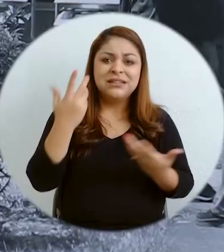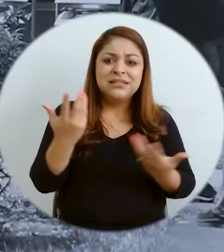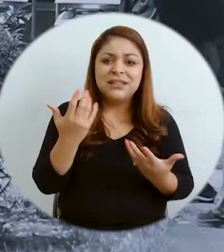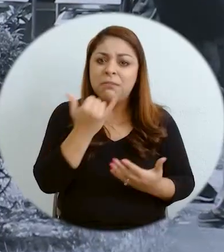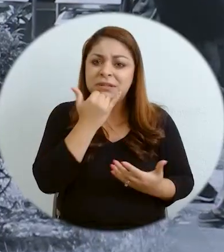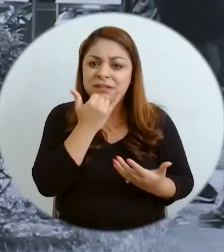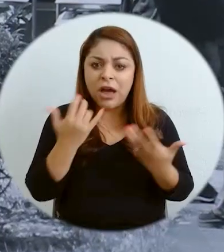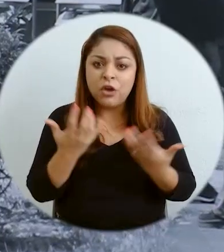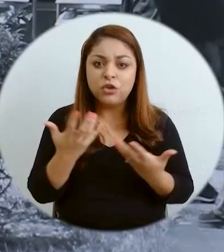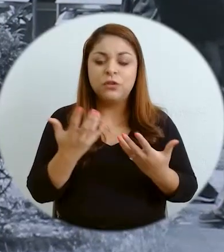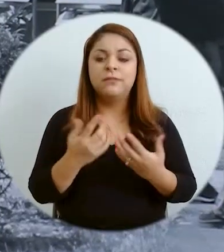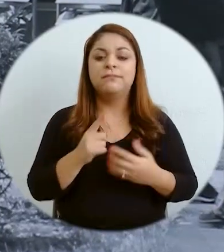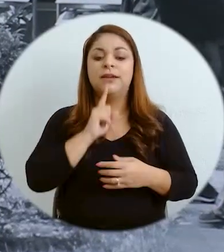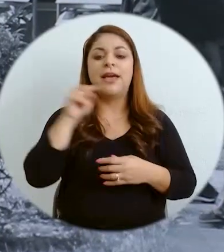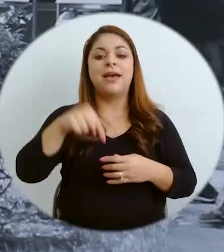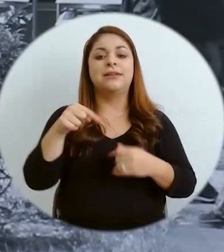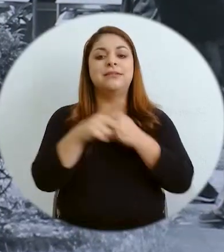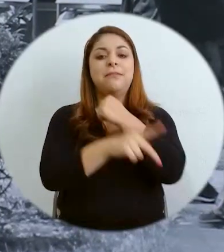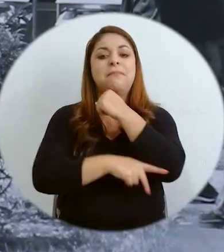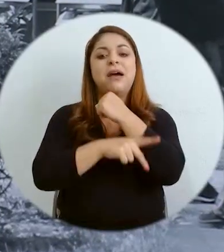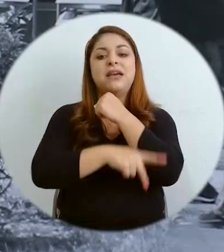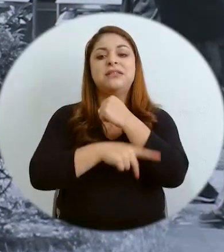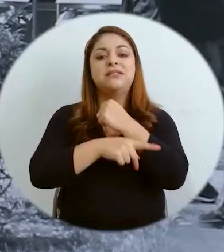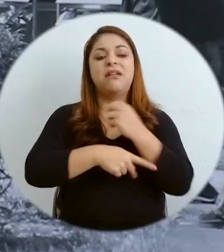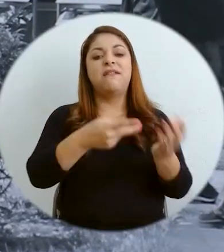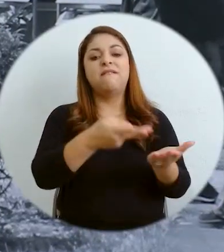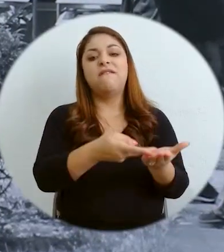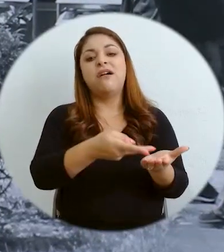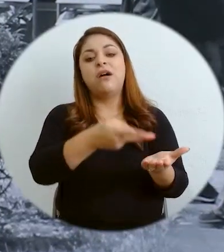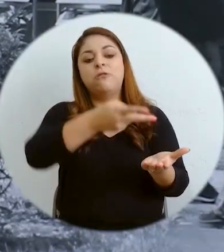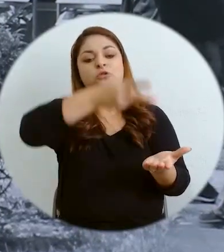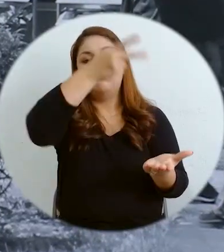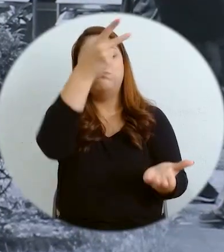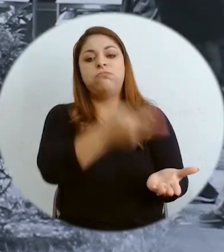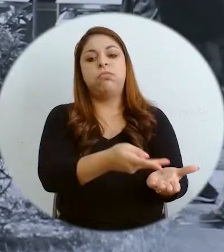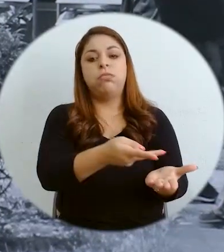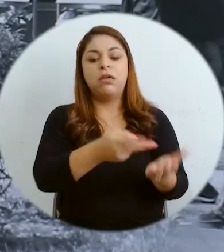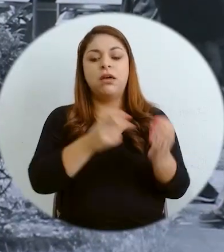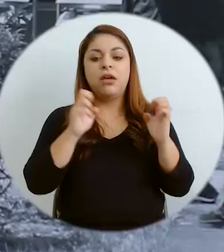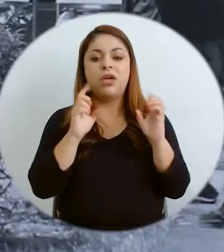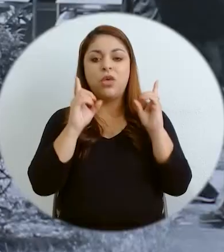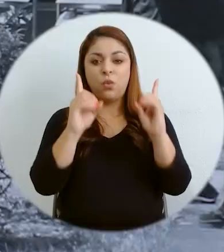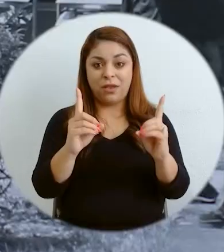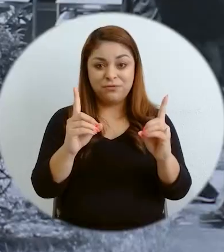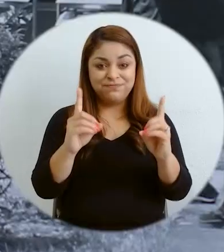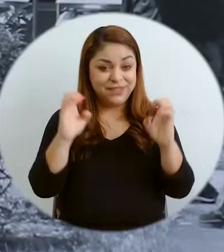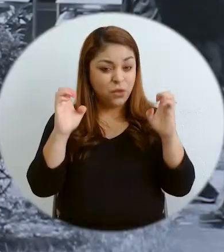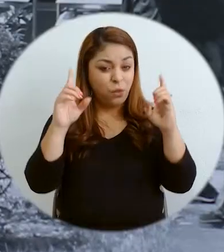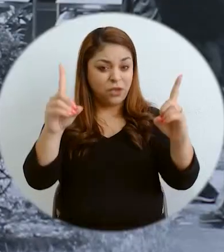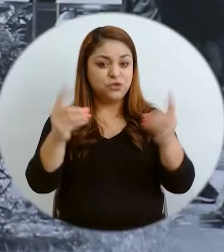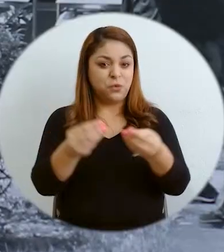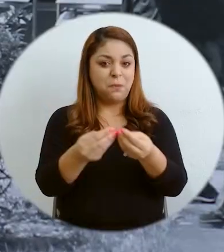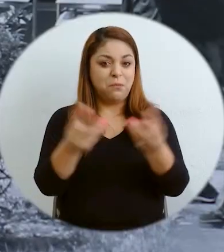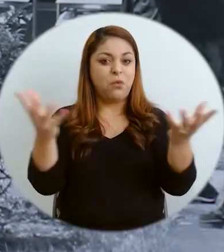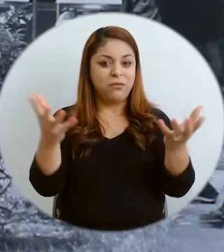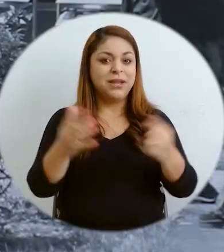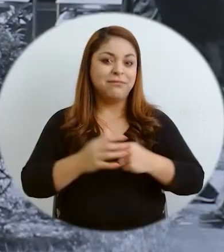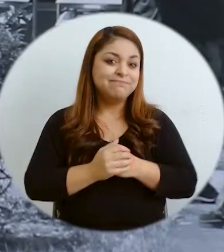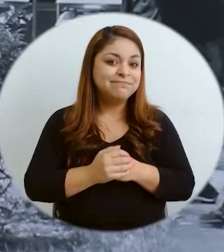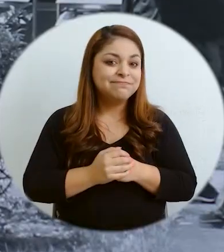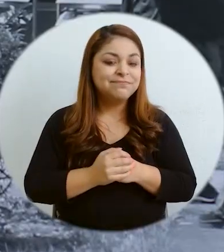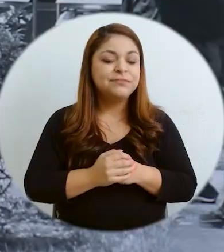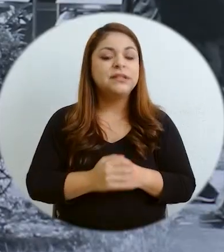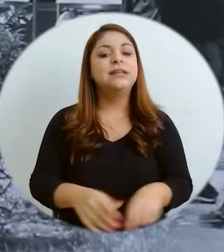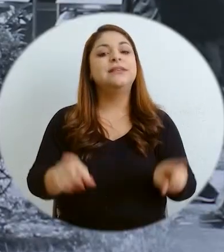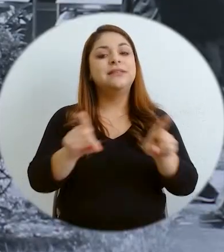que en este país parece que cada vez se valora menos el papel, el valor de la educación, sobre todo la educación pública. Y